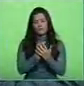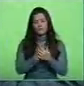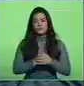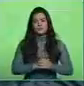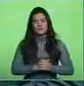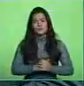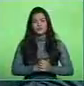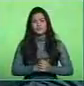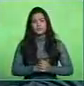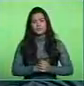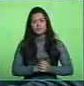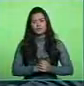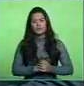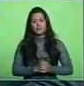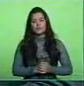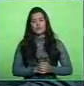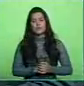be.